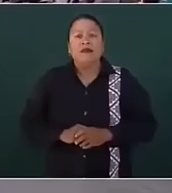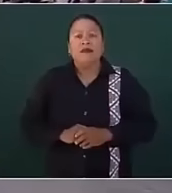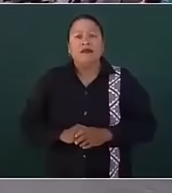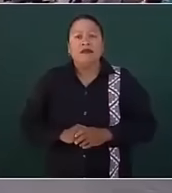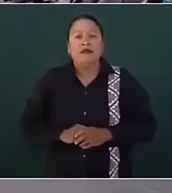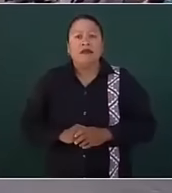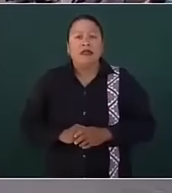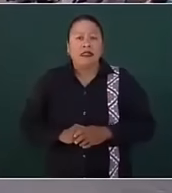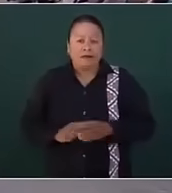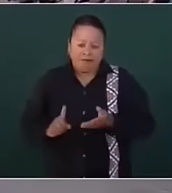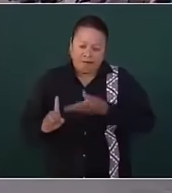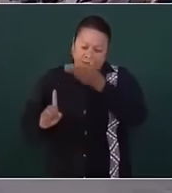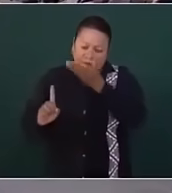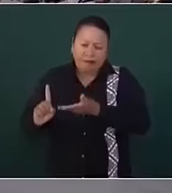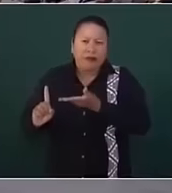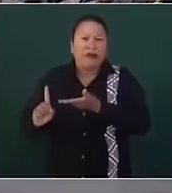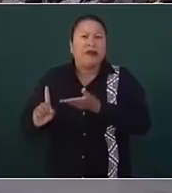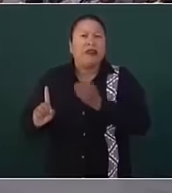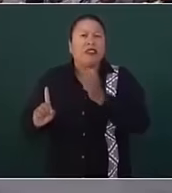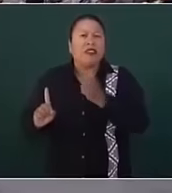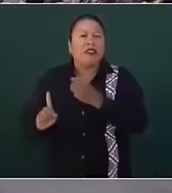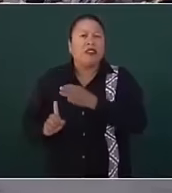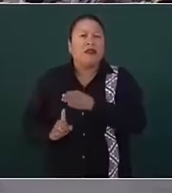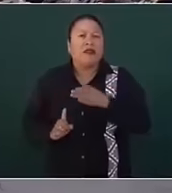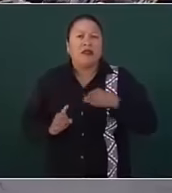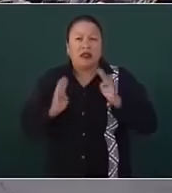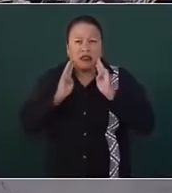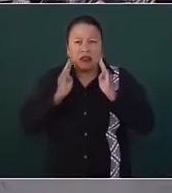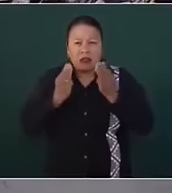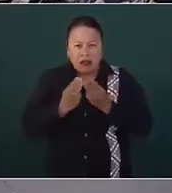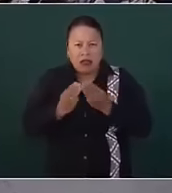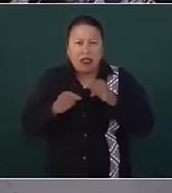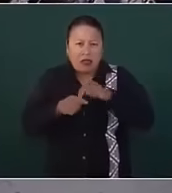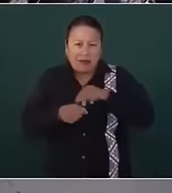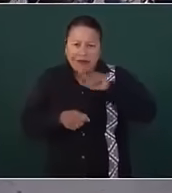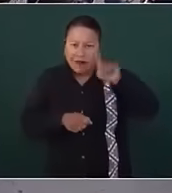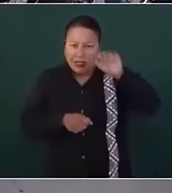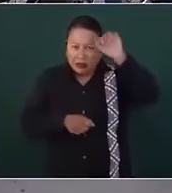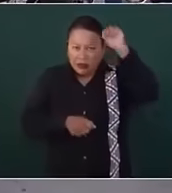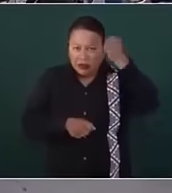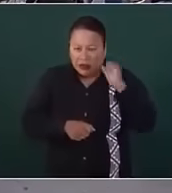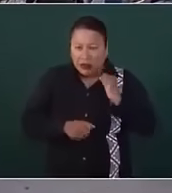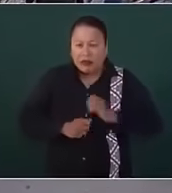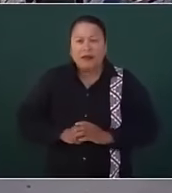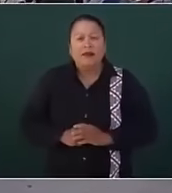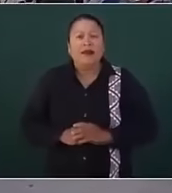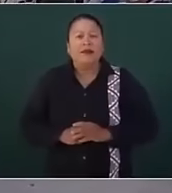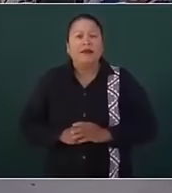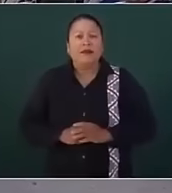un presunto miembro de la delincuencia en Sinaloa,